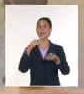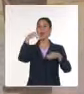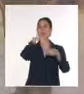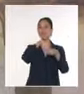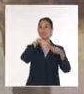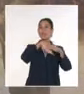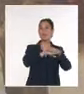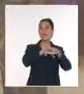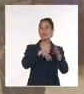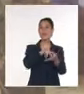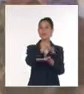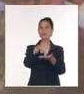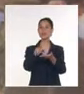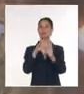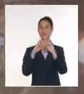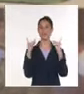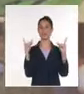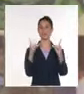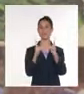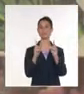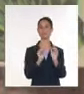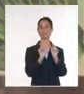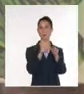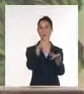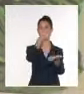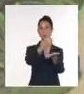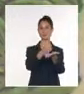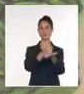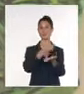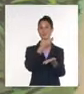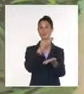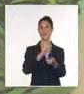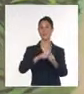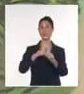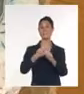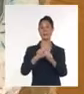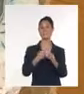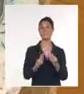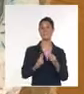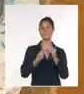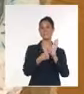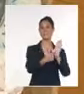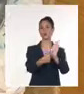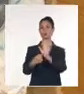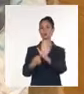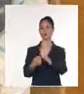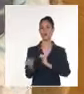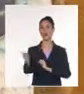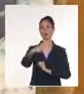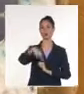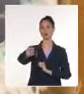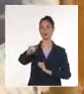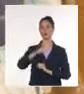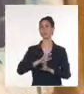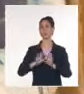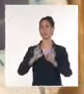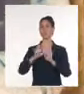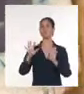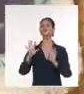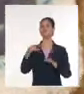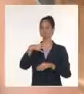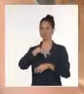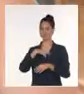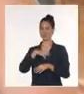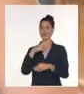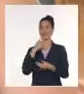y el departamento de información para exponerla al público en fechas señaladas. Ya forma parte de una de nuestras tradiciones